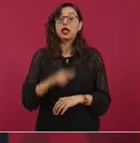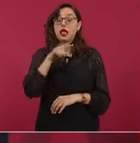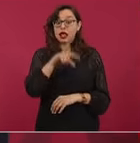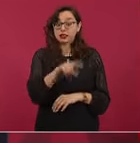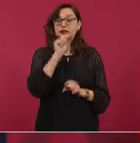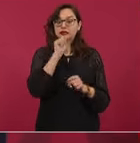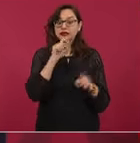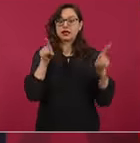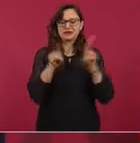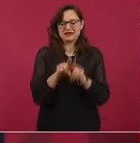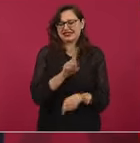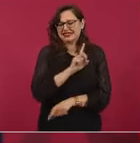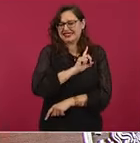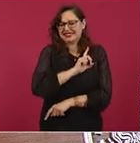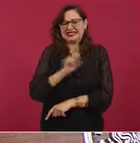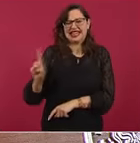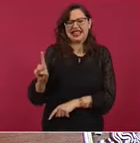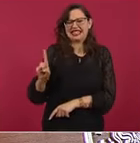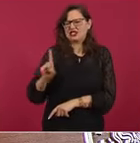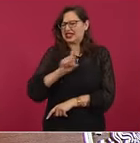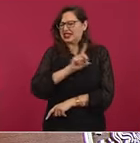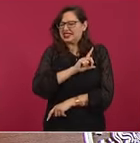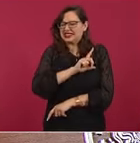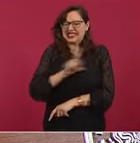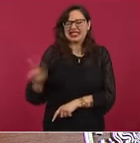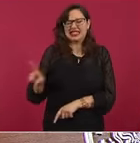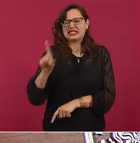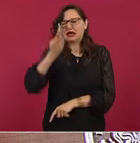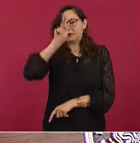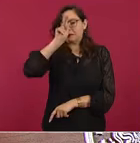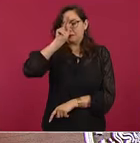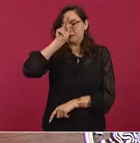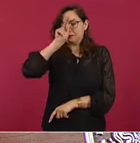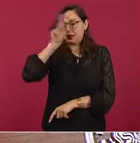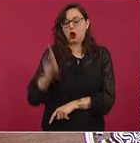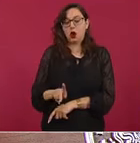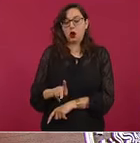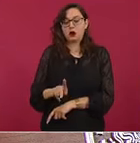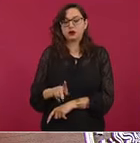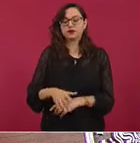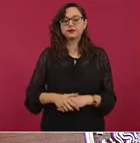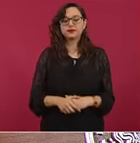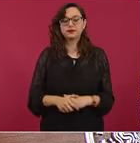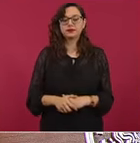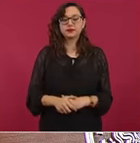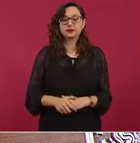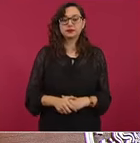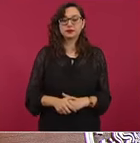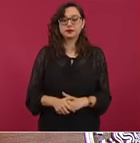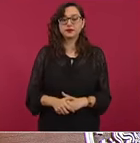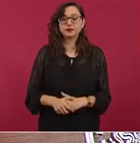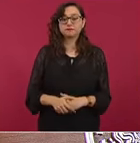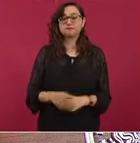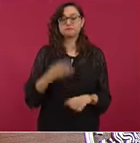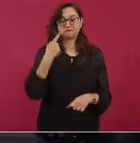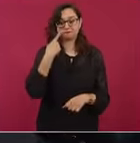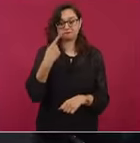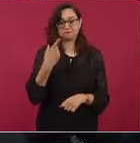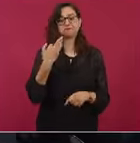derechista, casi fascista, con todo respeto. Lo van a escuchar ahora, porque